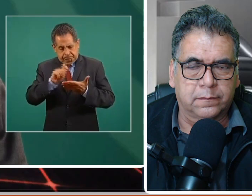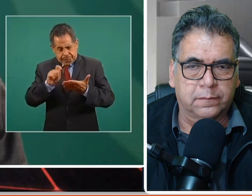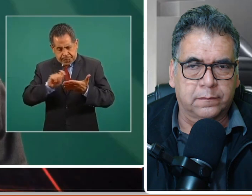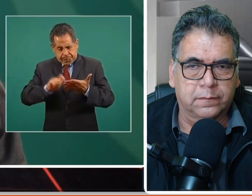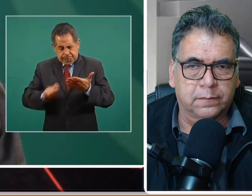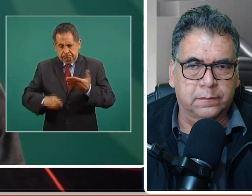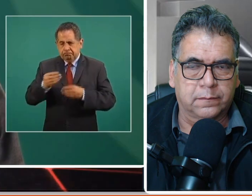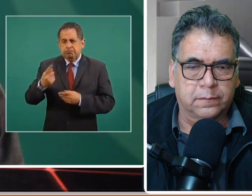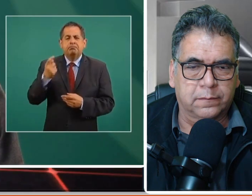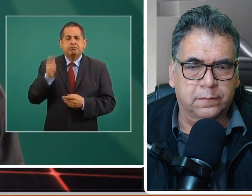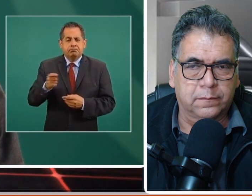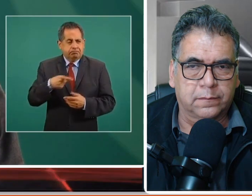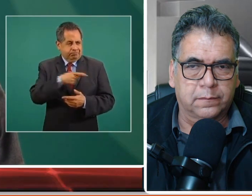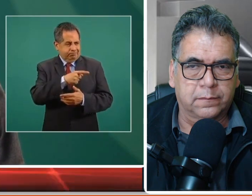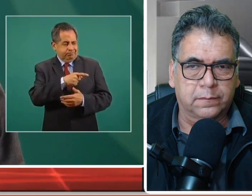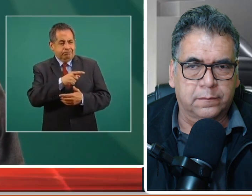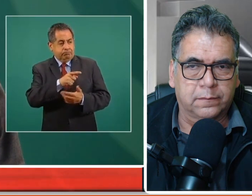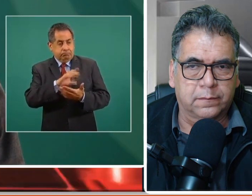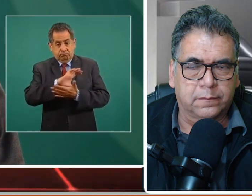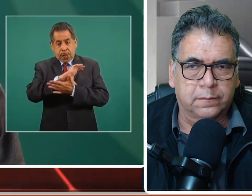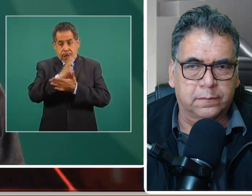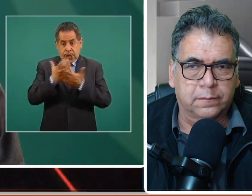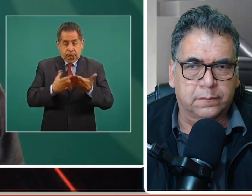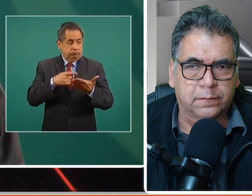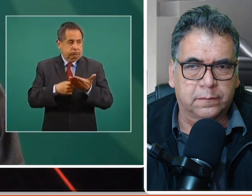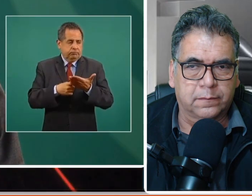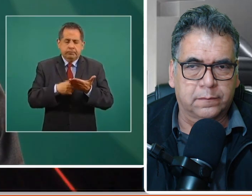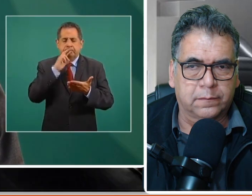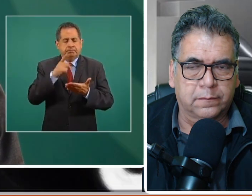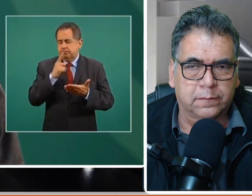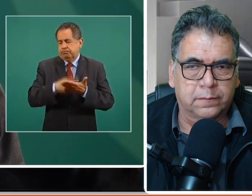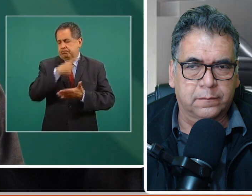para cancelar los contratos.